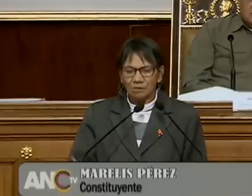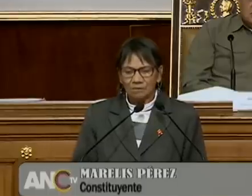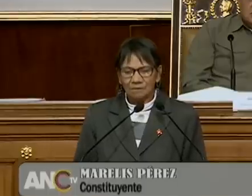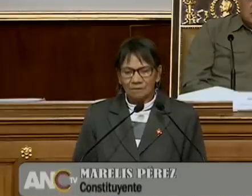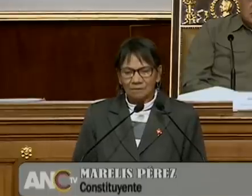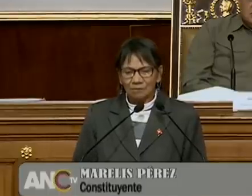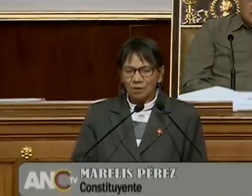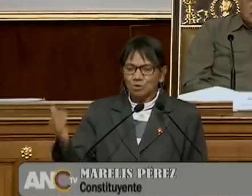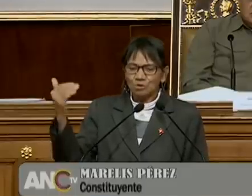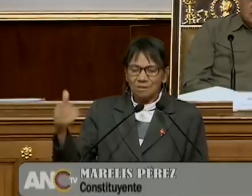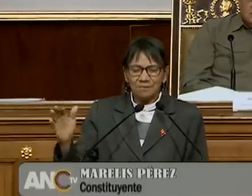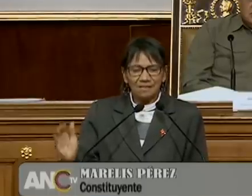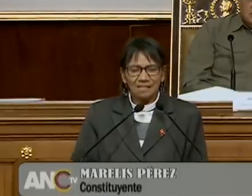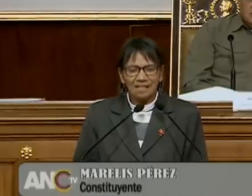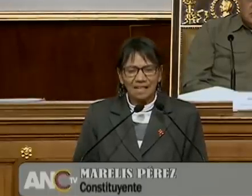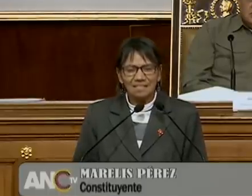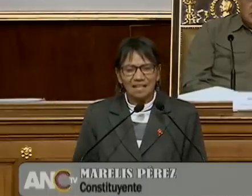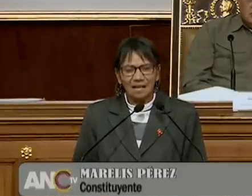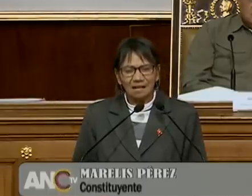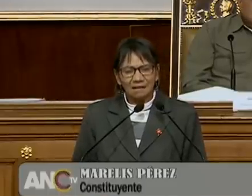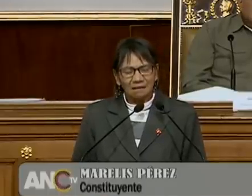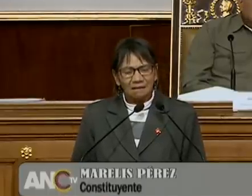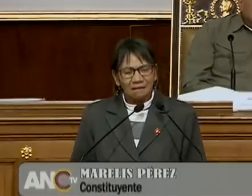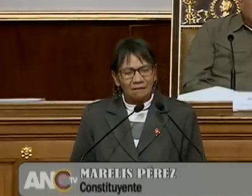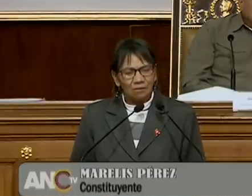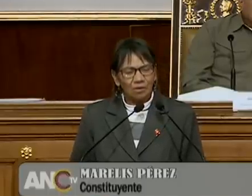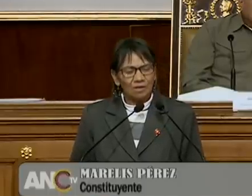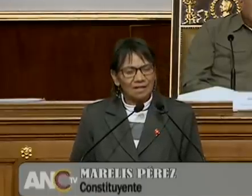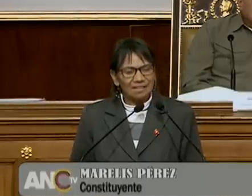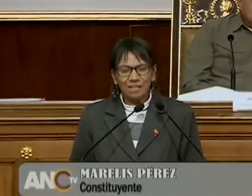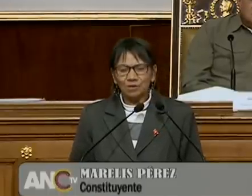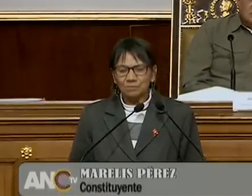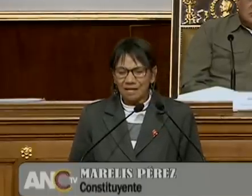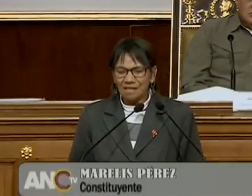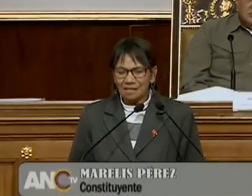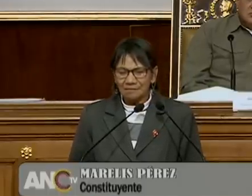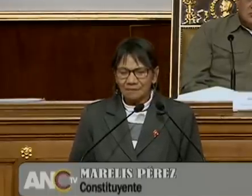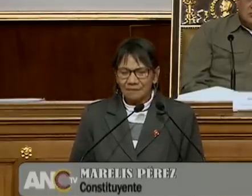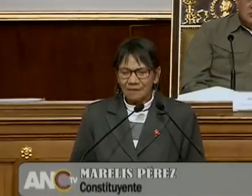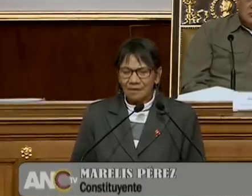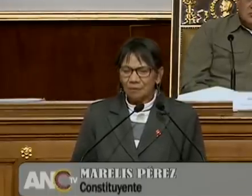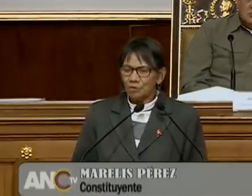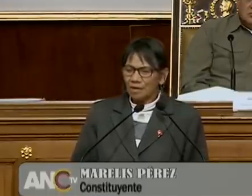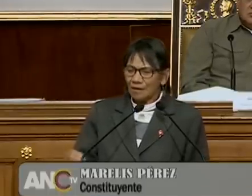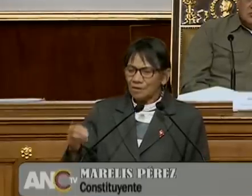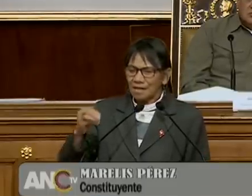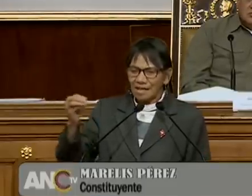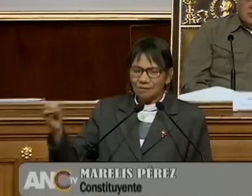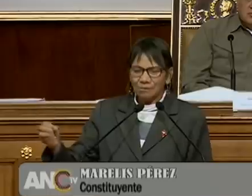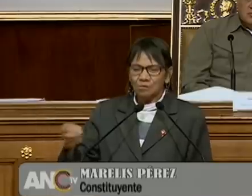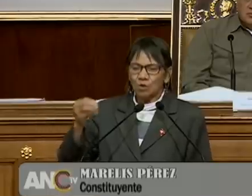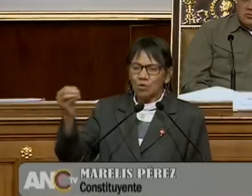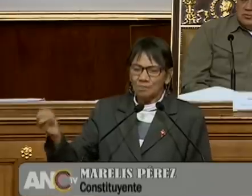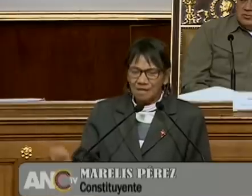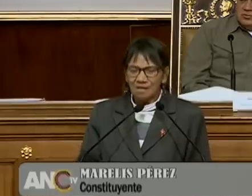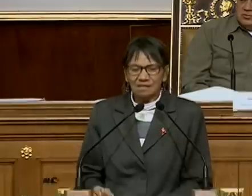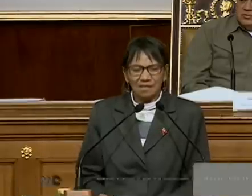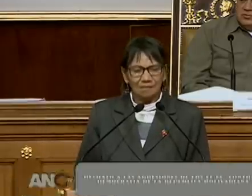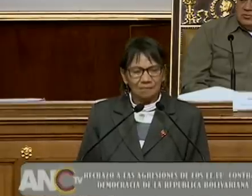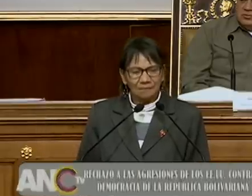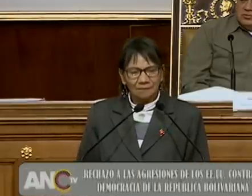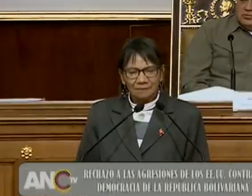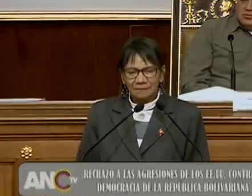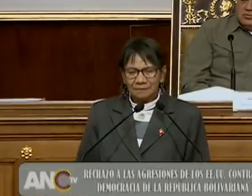aliado, bueno, su sempiterna alianza con la oligarquía colombiana y han buscado crear todo un